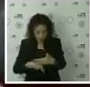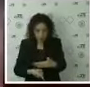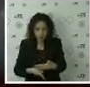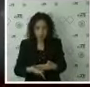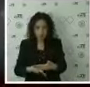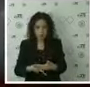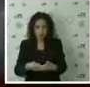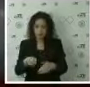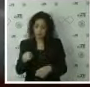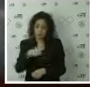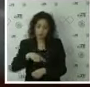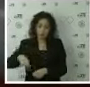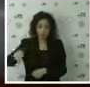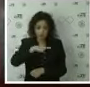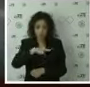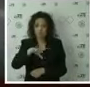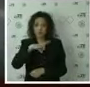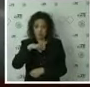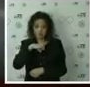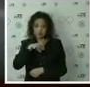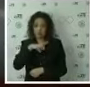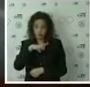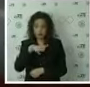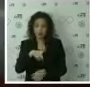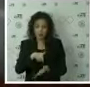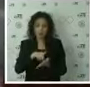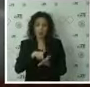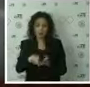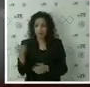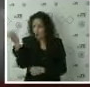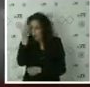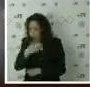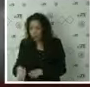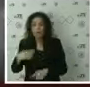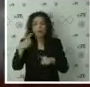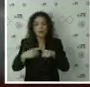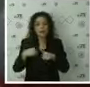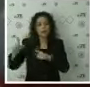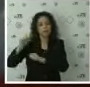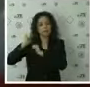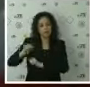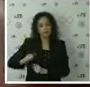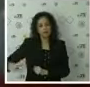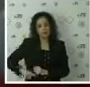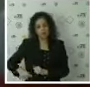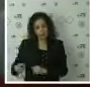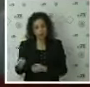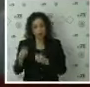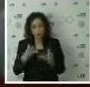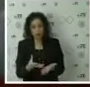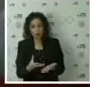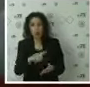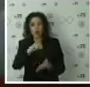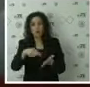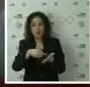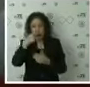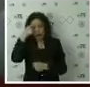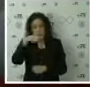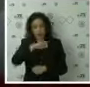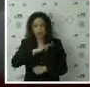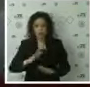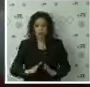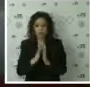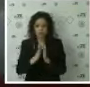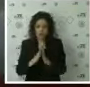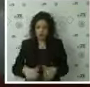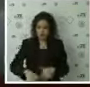y el Estado está obligado a hacer cosas para que ustedes tengan espacios de participación. Así que la próxima vez que veamos a ese